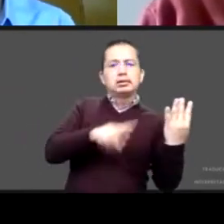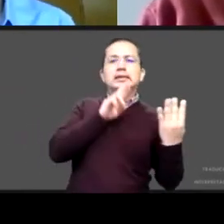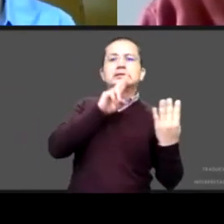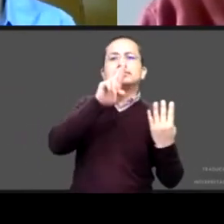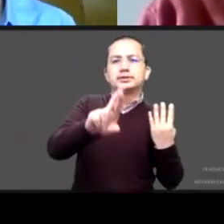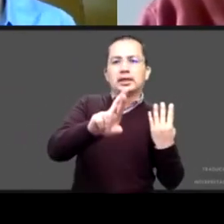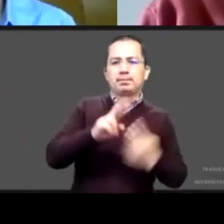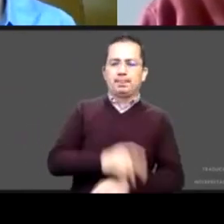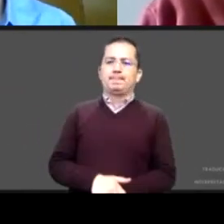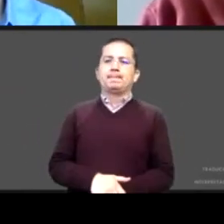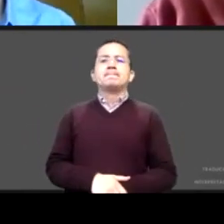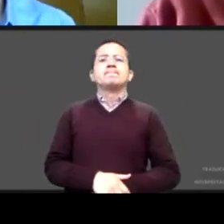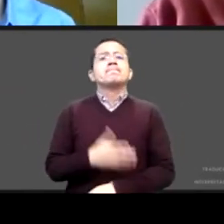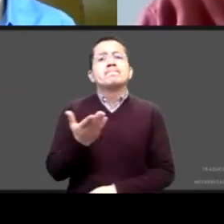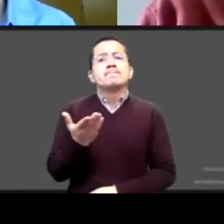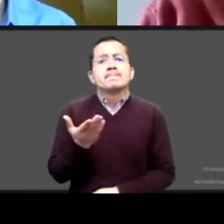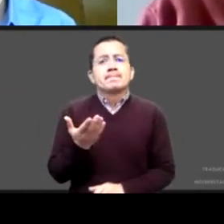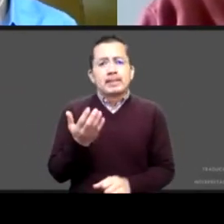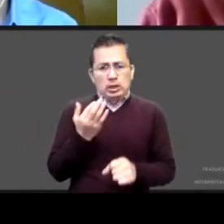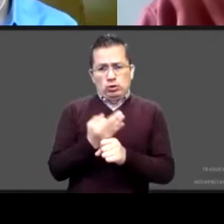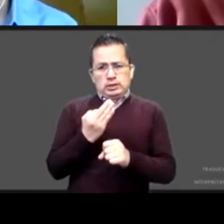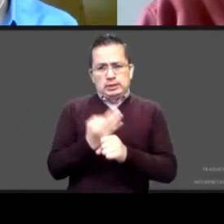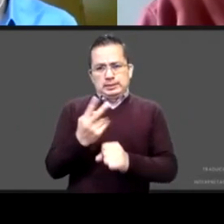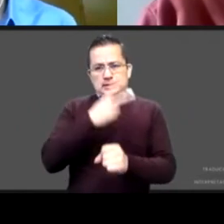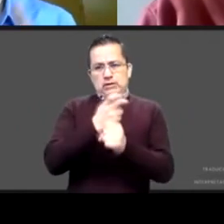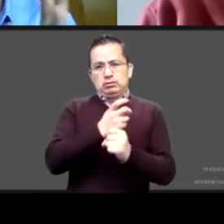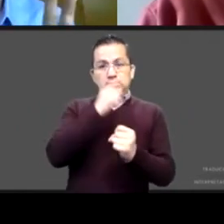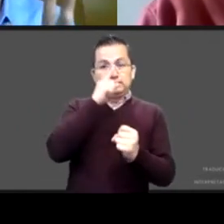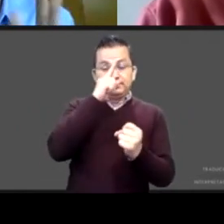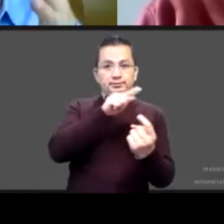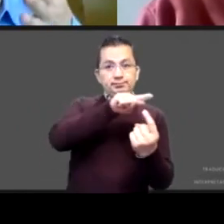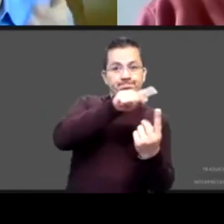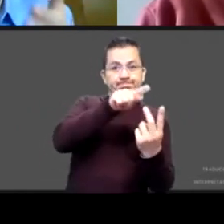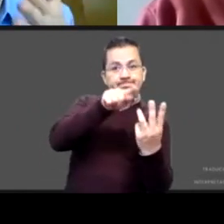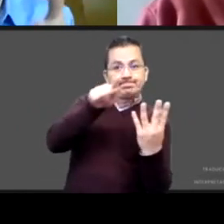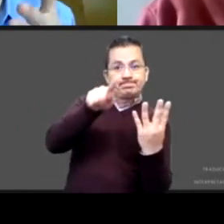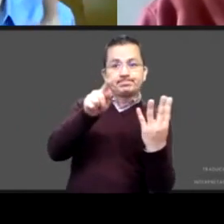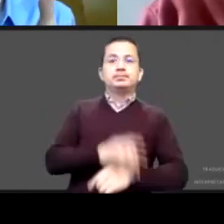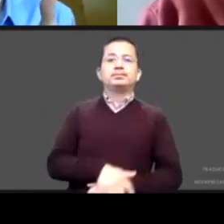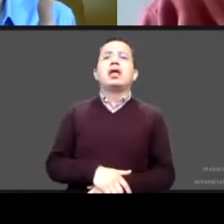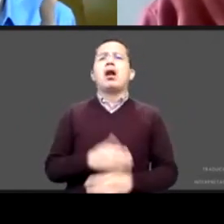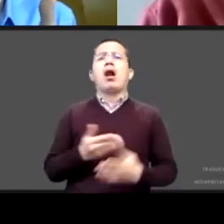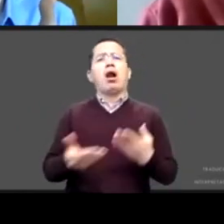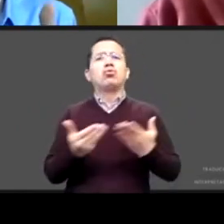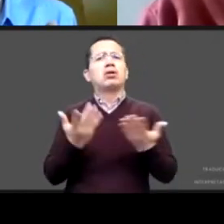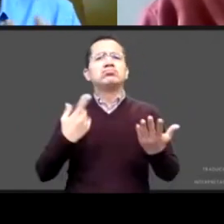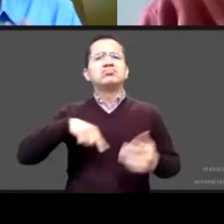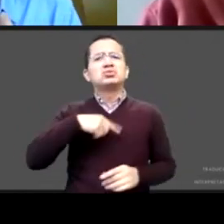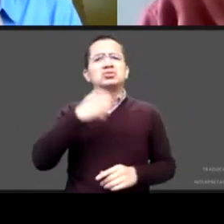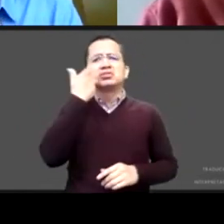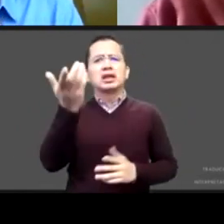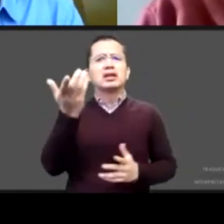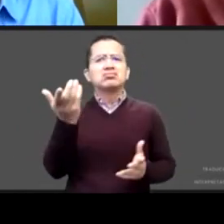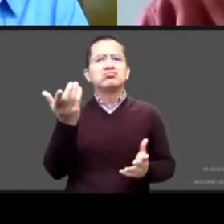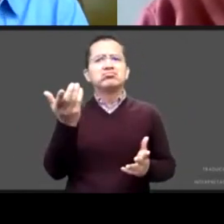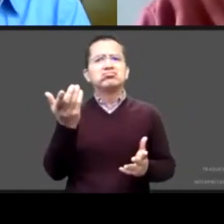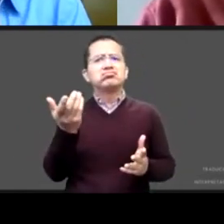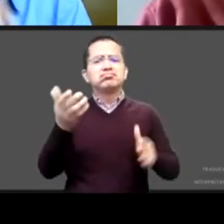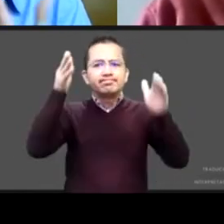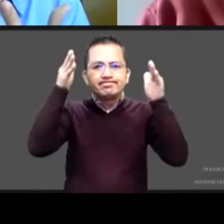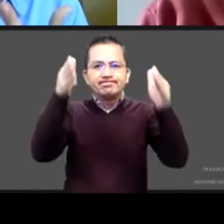vamos a esta segunda ronda, donde la idea es ahora abundar más específicamente, bueno, ¿cómo